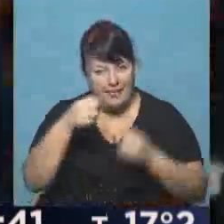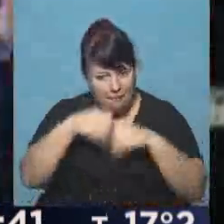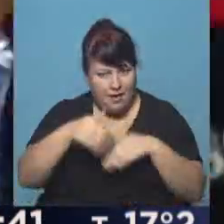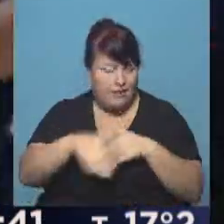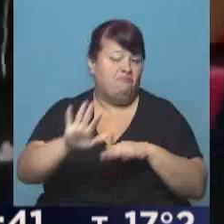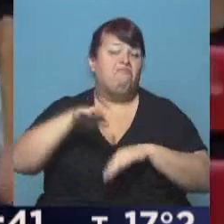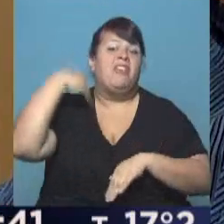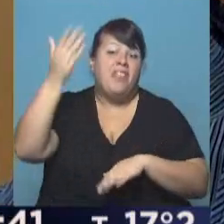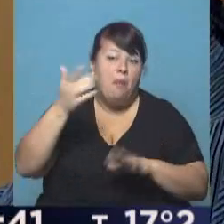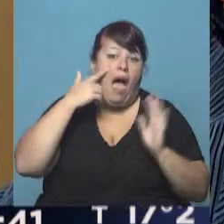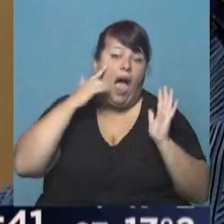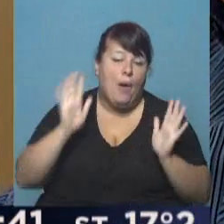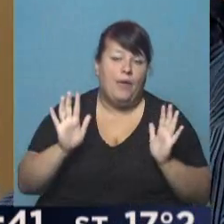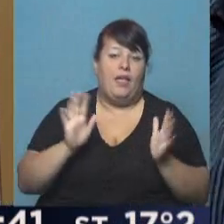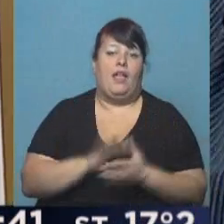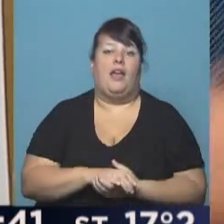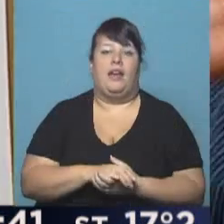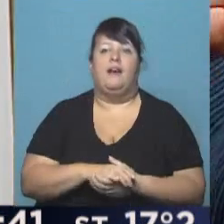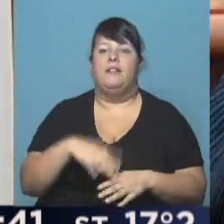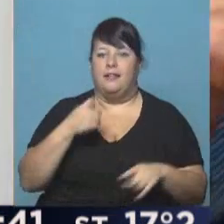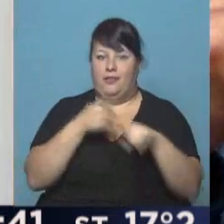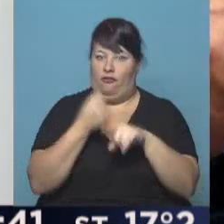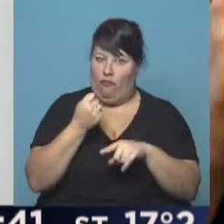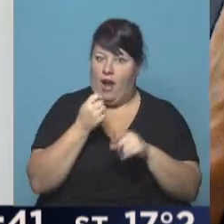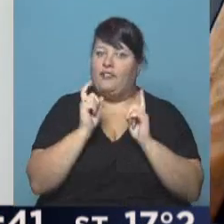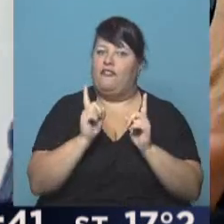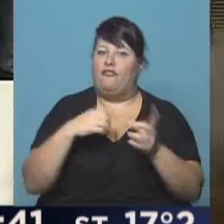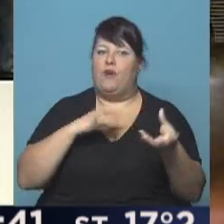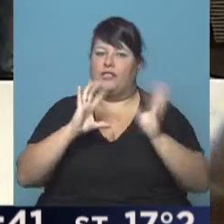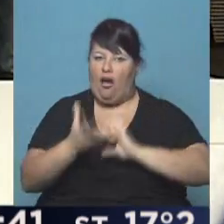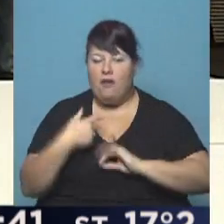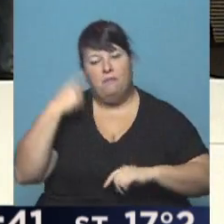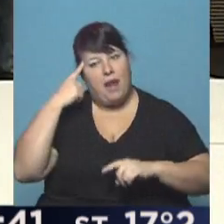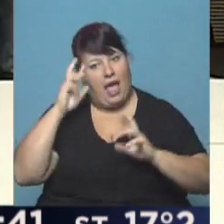partida y después, bueno, intentaremos ante un gran rival mantener nuestro estilo y nuestra idea de juego.